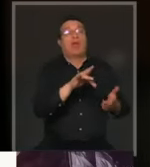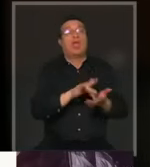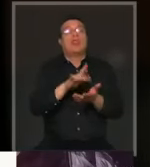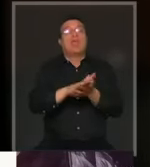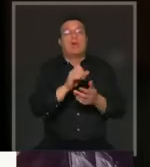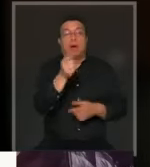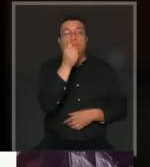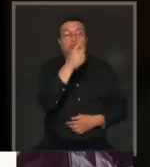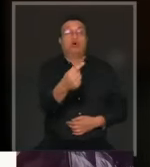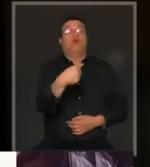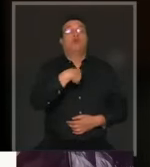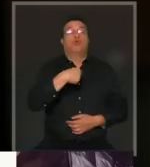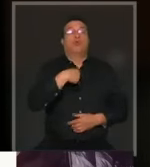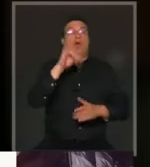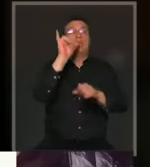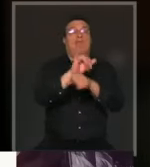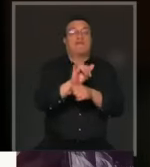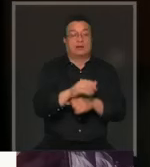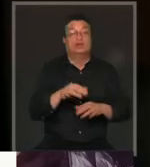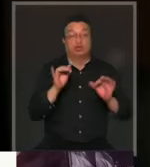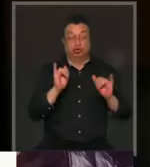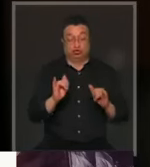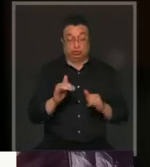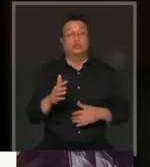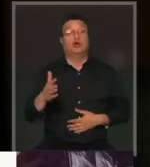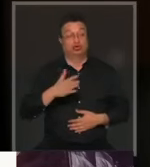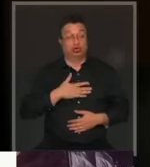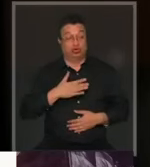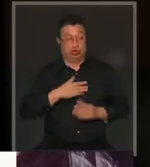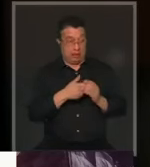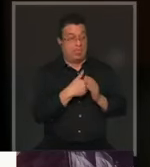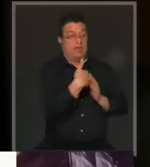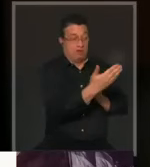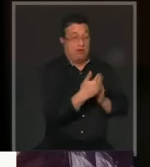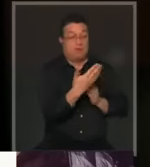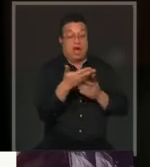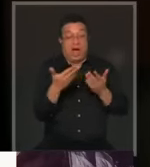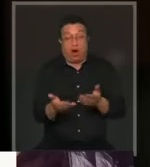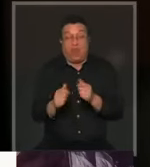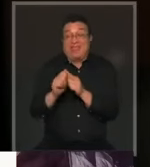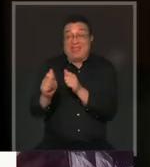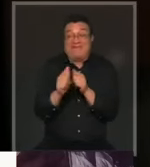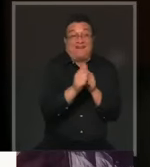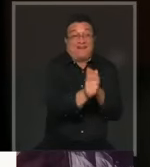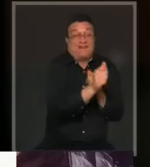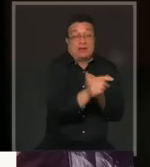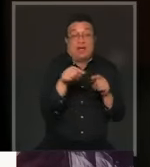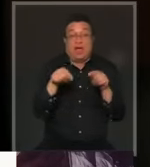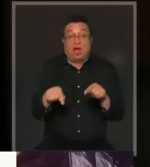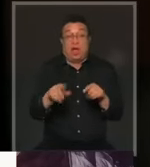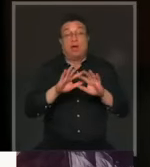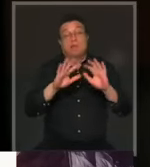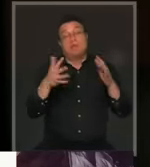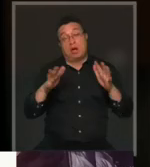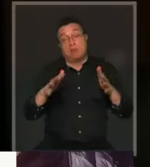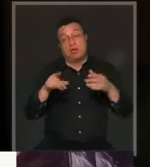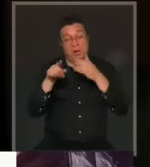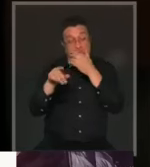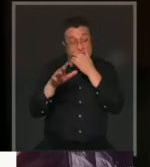acusan a ti de haber estafado? Exactamente. Yo, la deuda actual que tengo con las personas de Red Hot aproximadamente